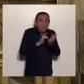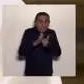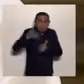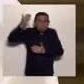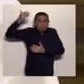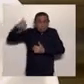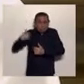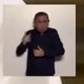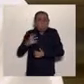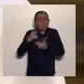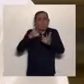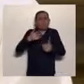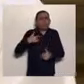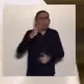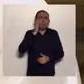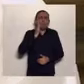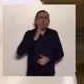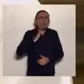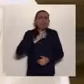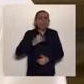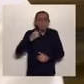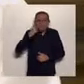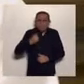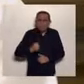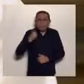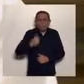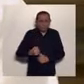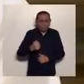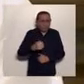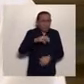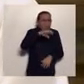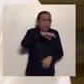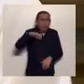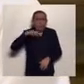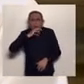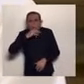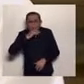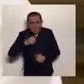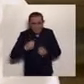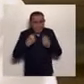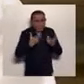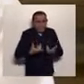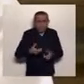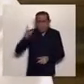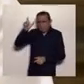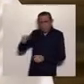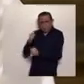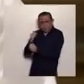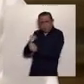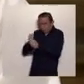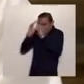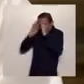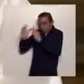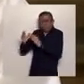Jesús dijo: Yo soy el buen pastor. El buen pastor da su vida por las ovejas. El asalariado, en